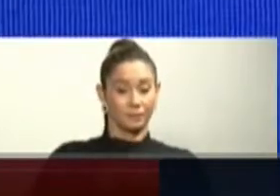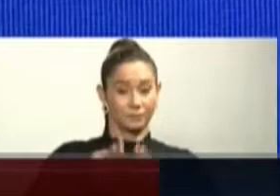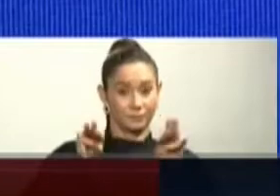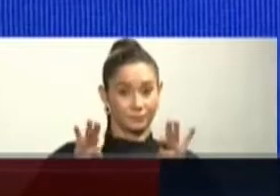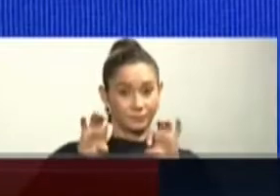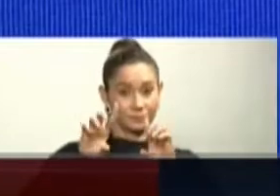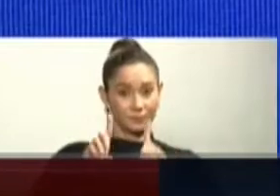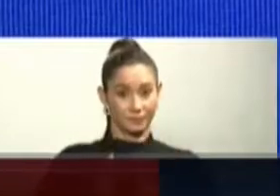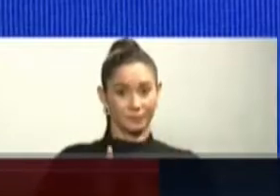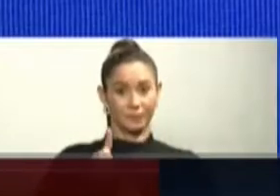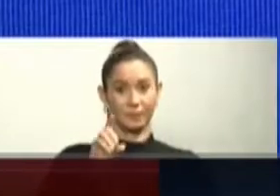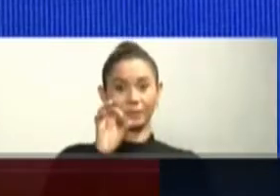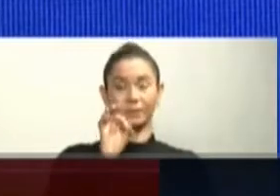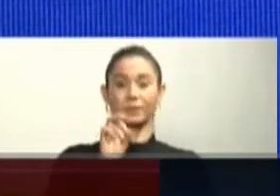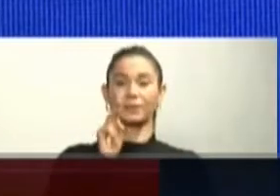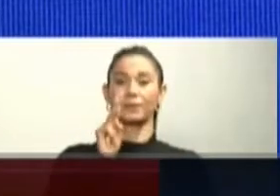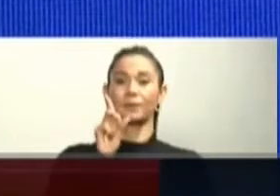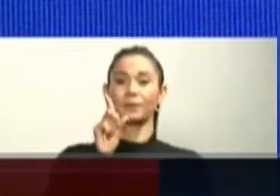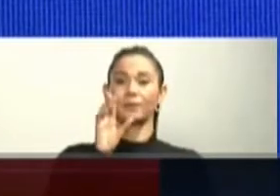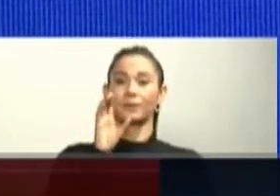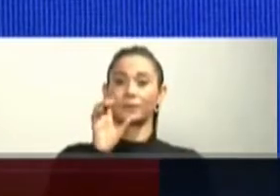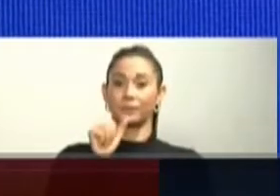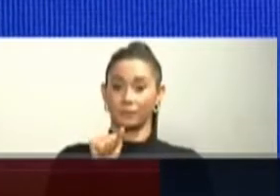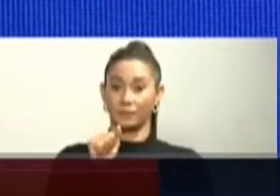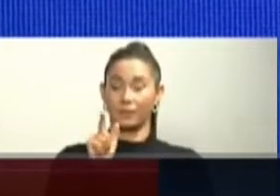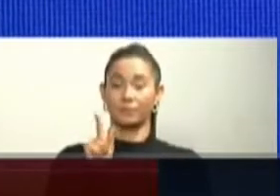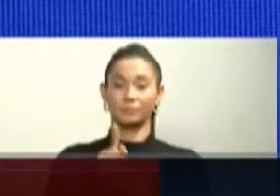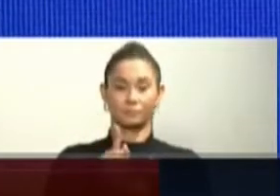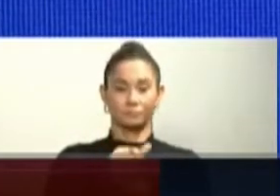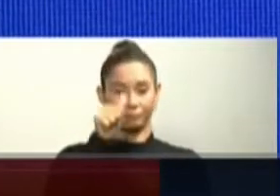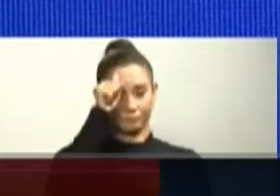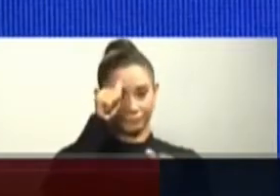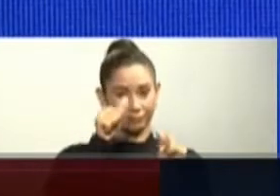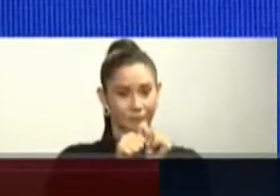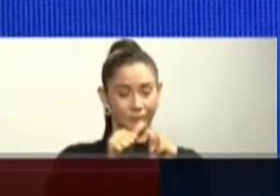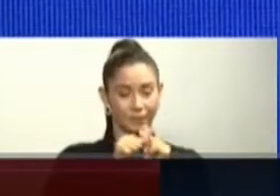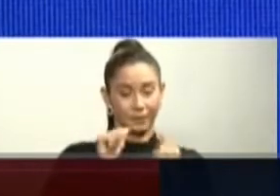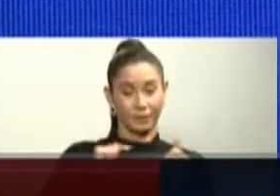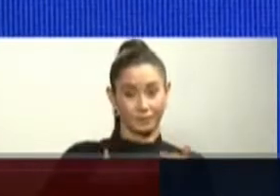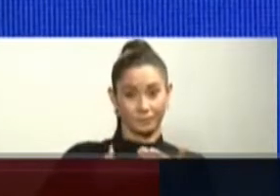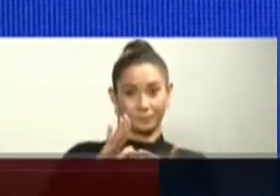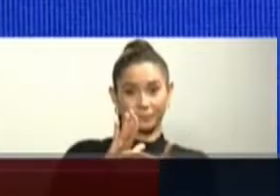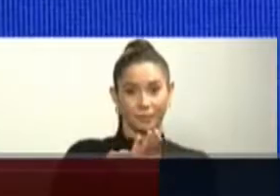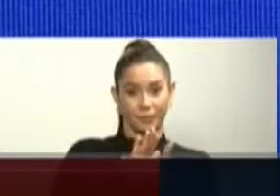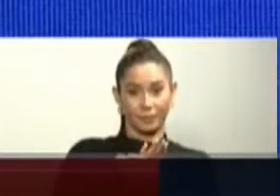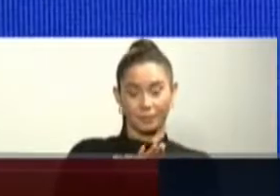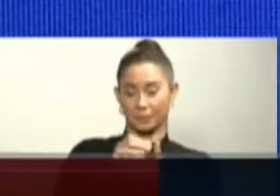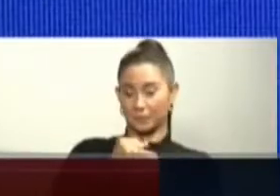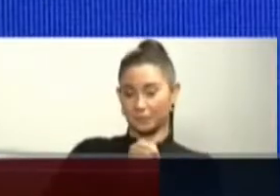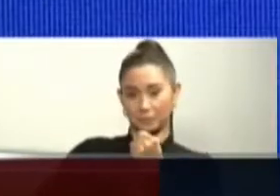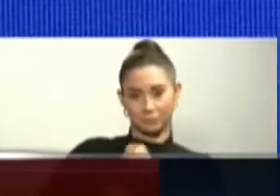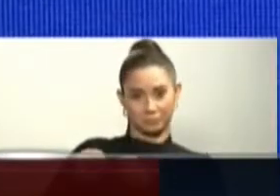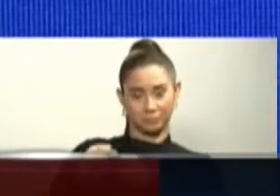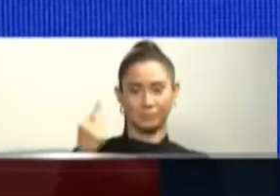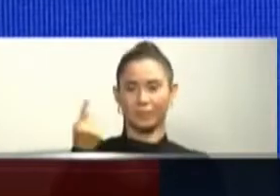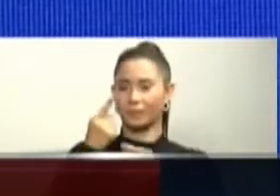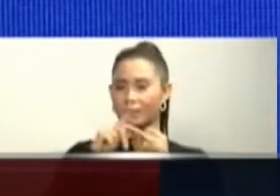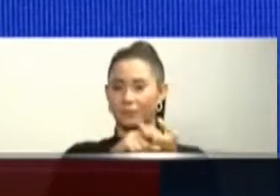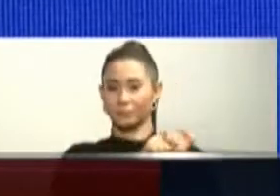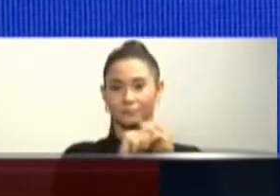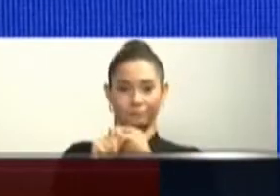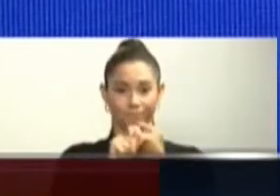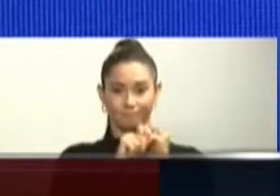Fulcar, como un hijo de Ibelice, tuvieron una relación amistosa muy